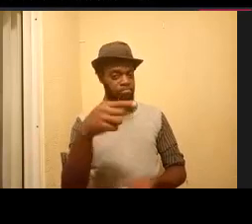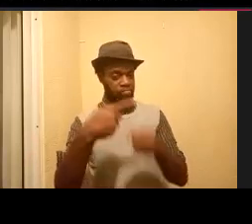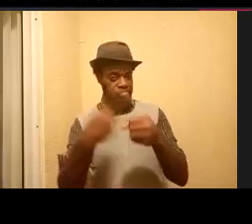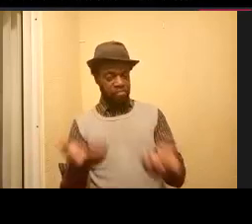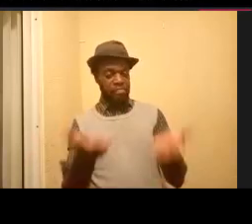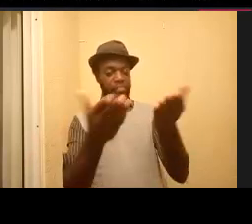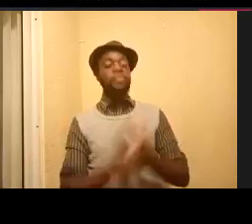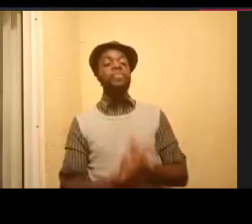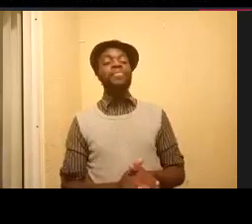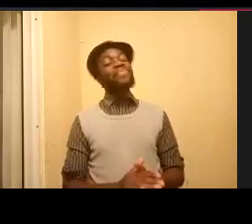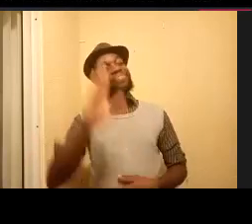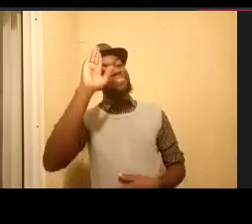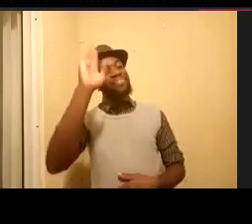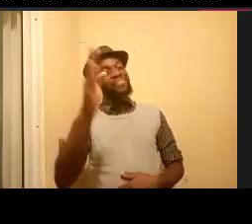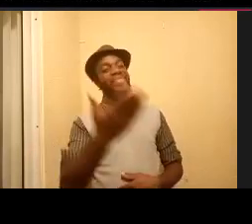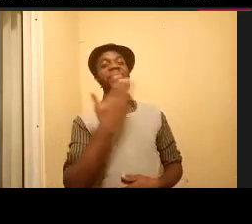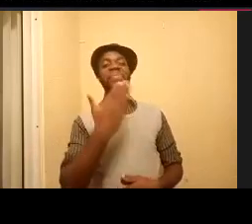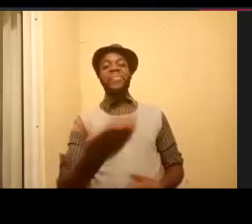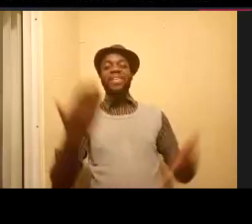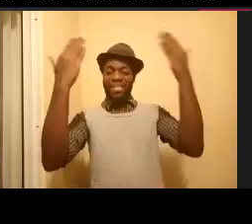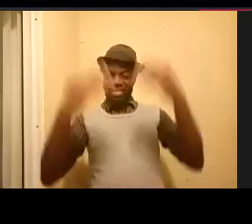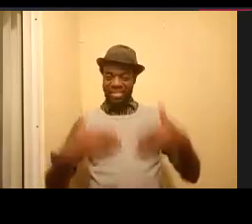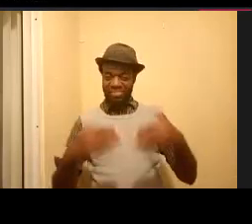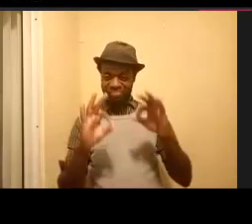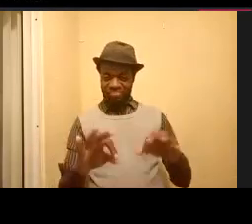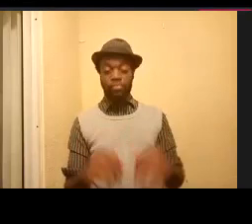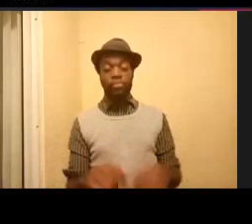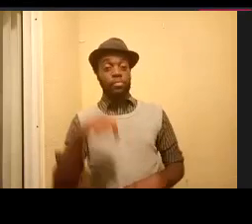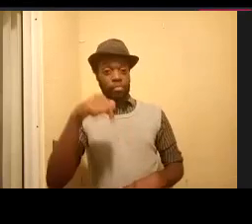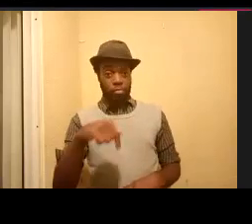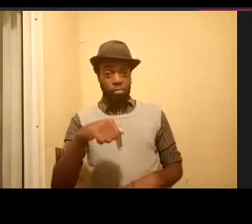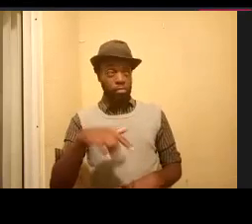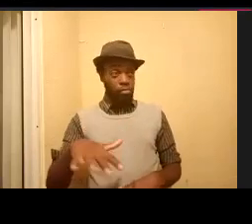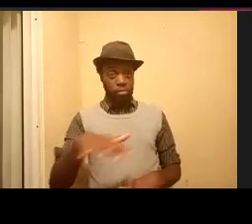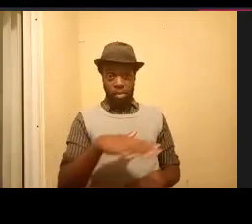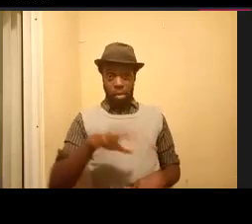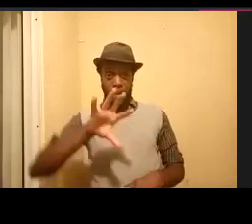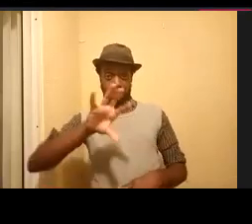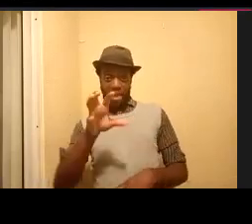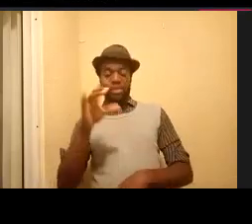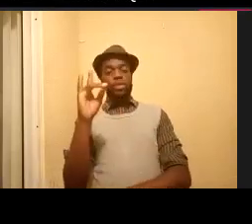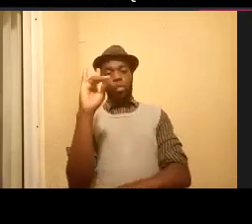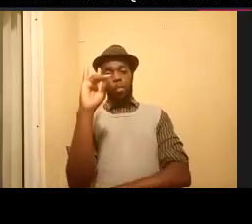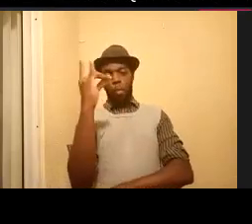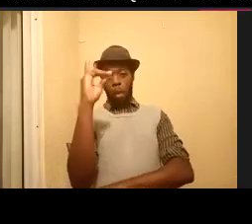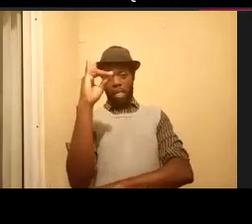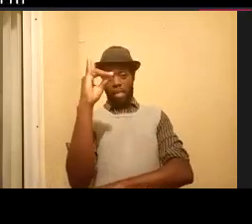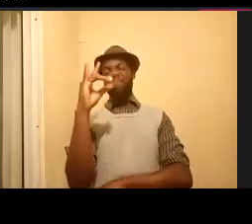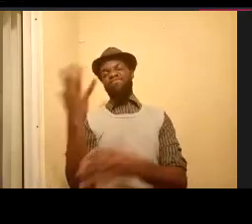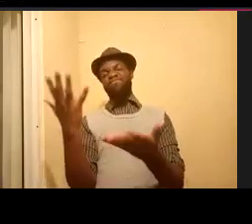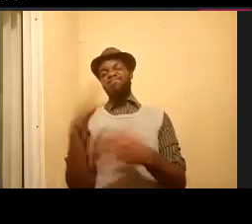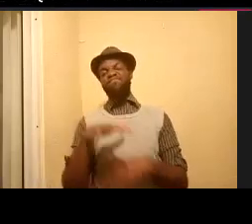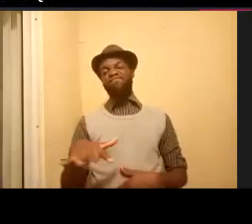Hola, buenas tardes. Sí, bueno, acá en mi país, Bolivia, pues como lo había mencionado antes, no hay